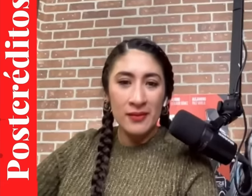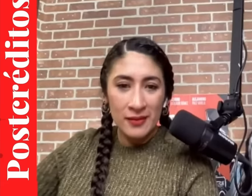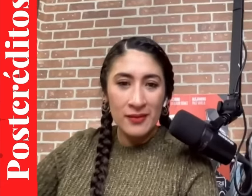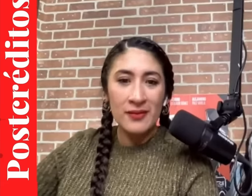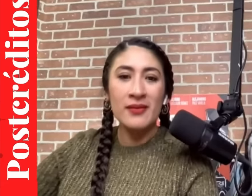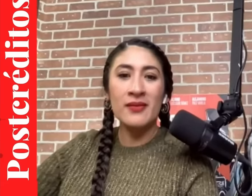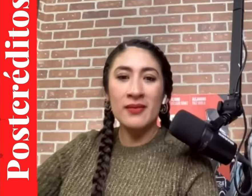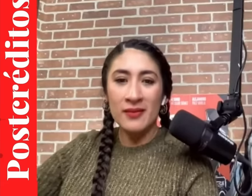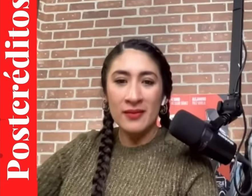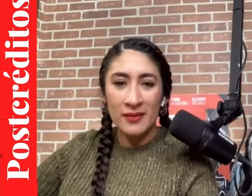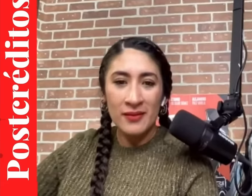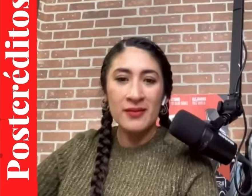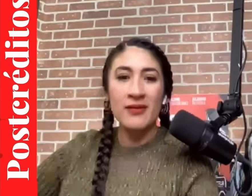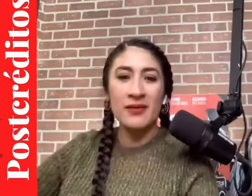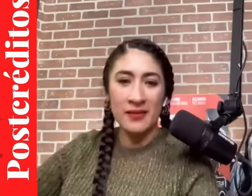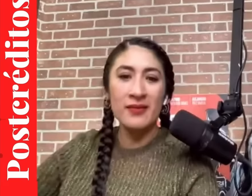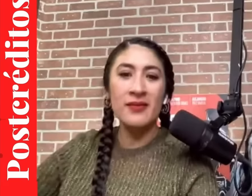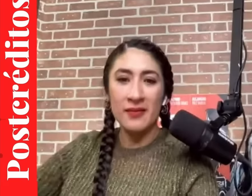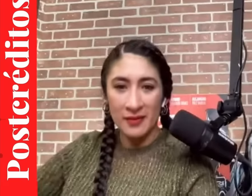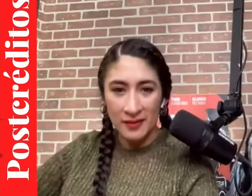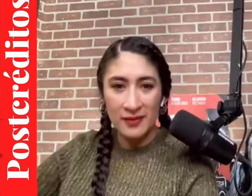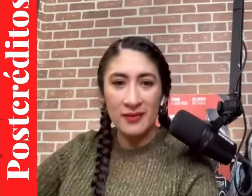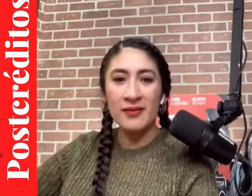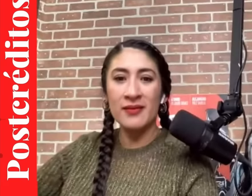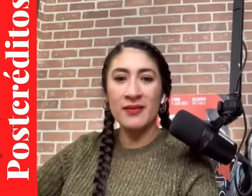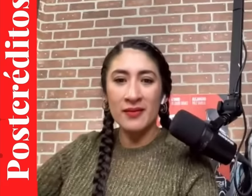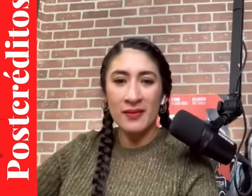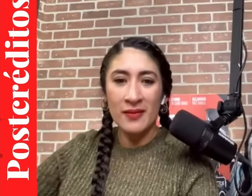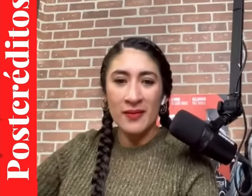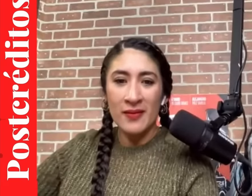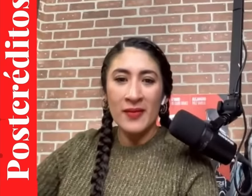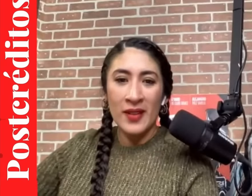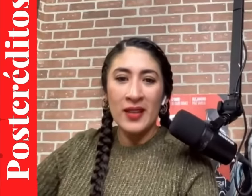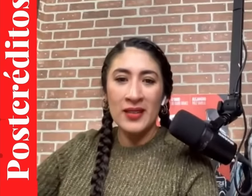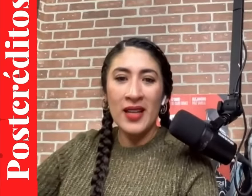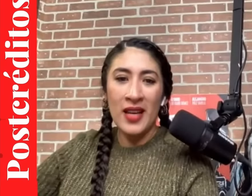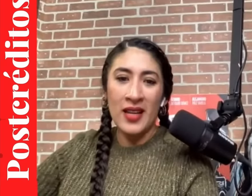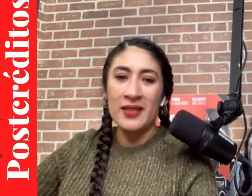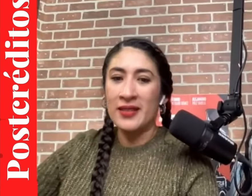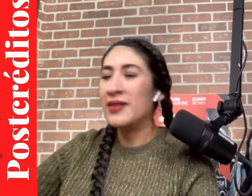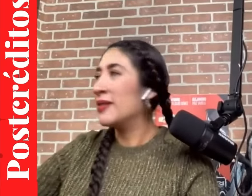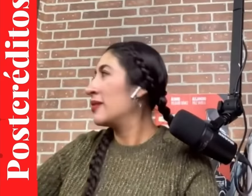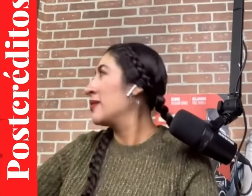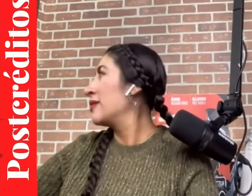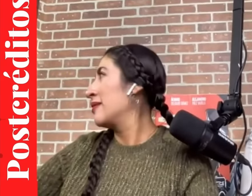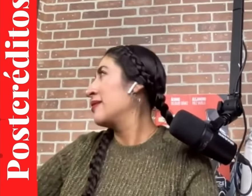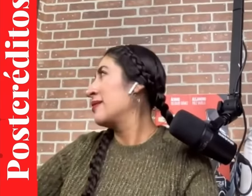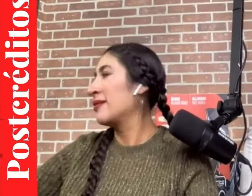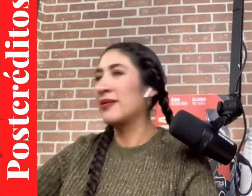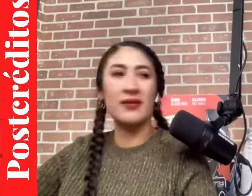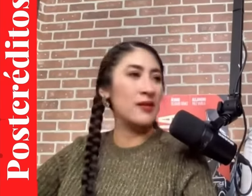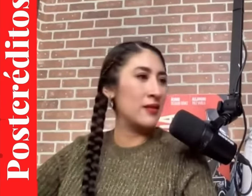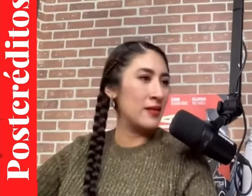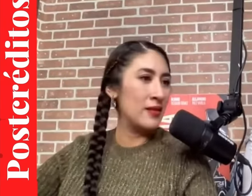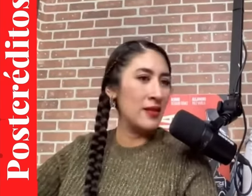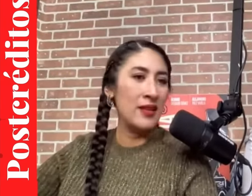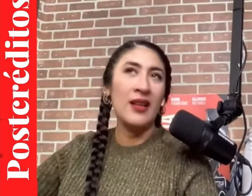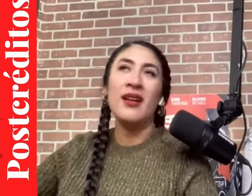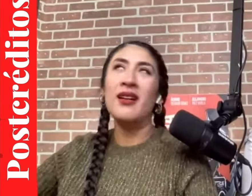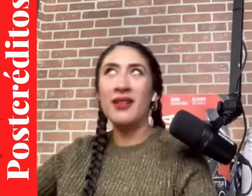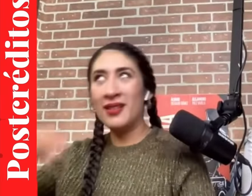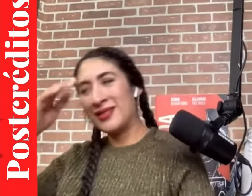mucha actitud de señoras ya estamos contagiando a Pau Sí sí ya sabes quién cayó en mis